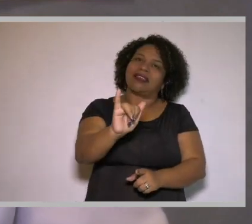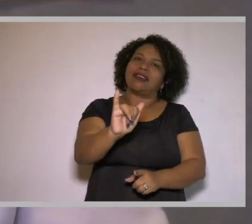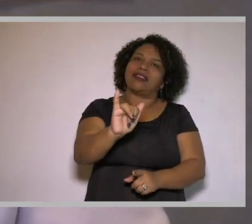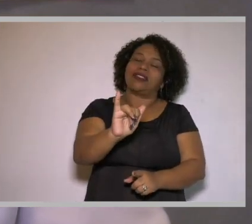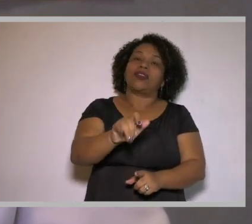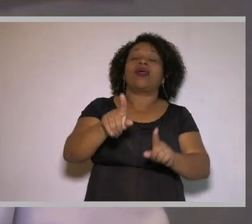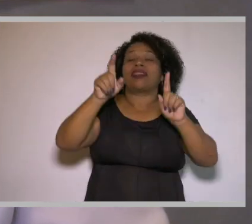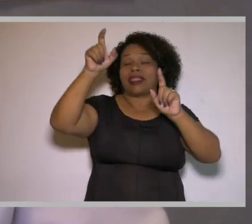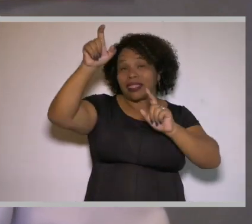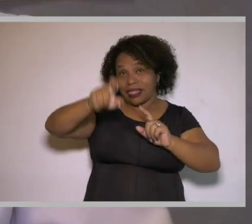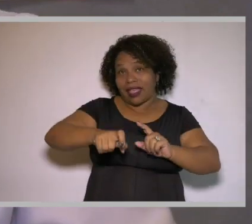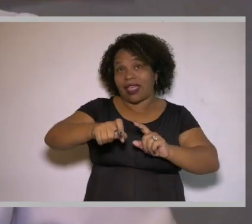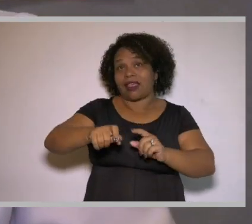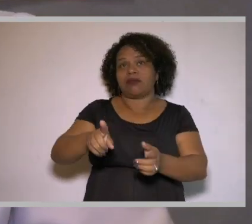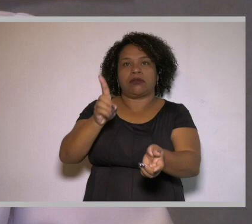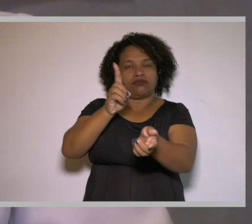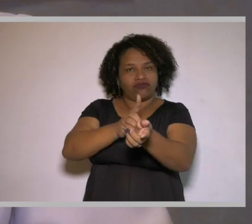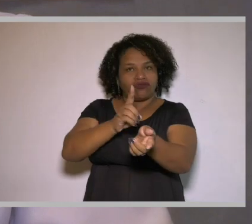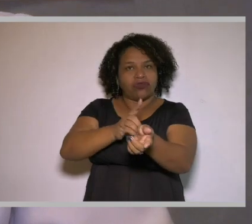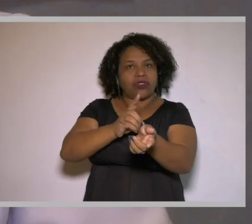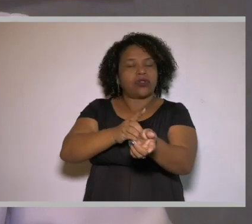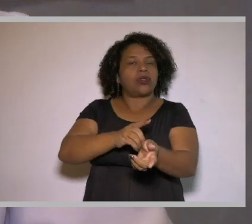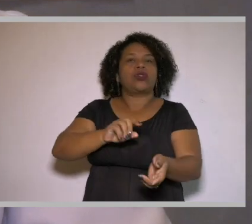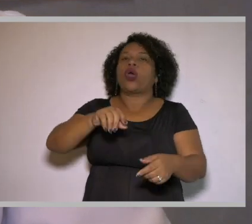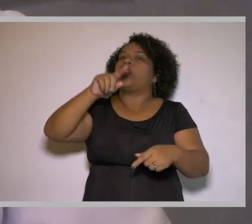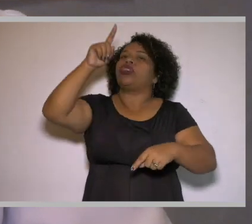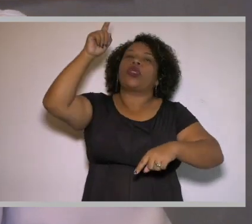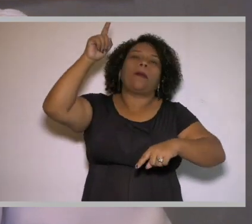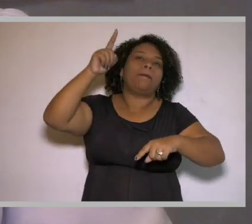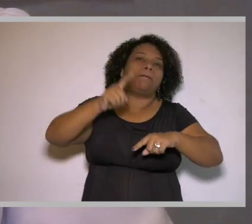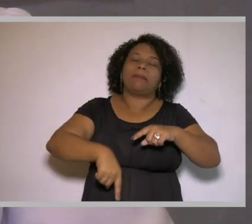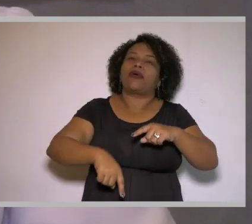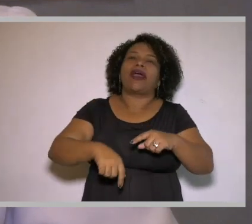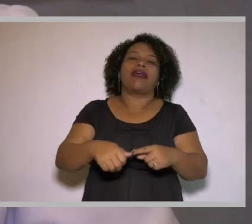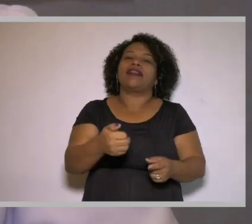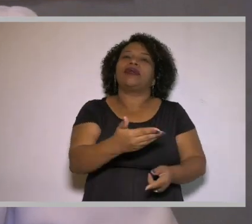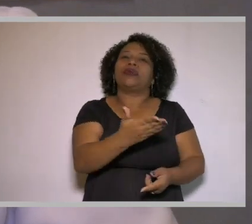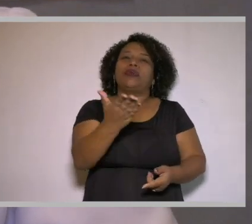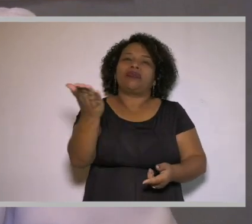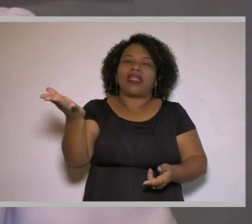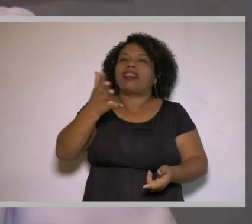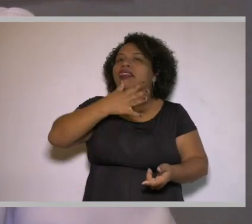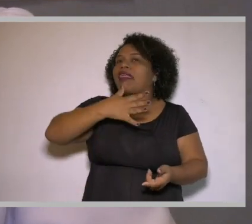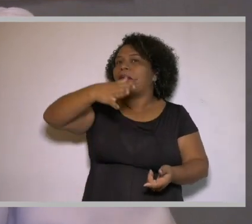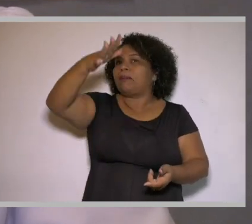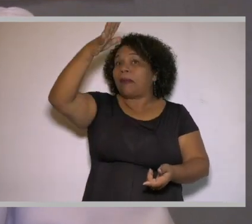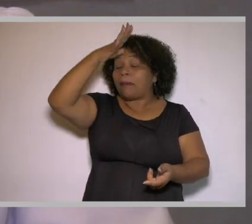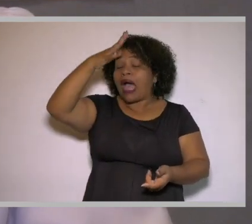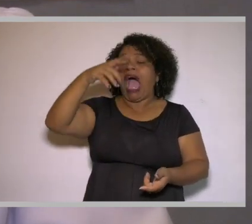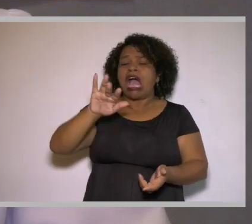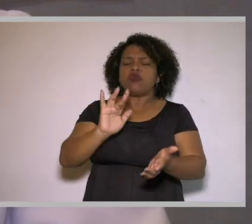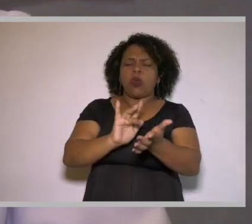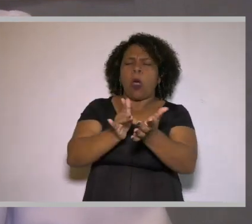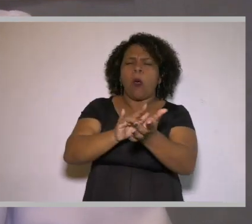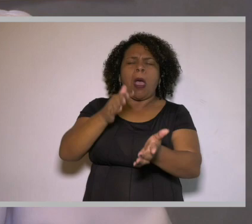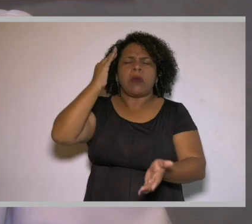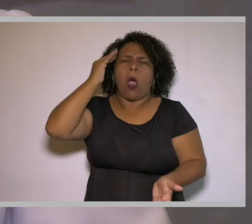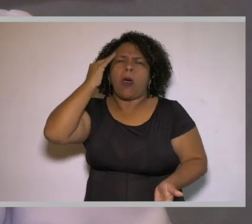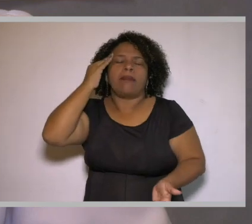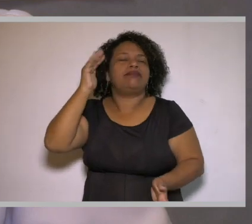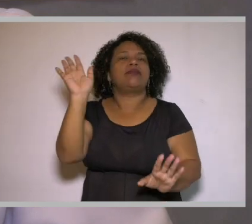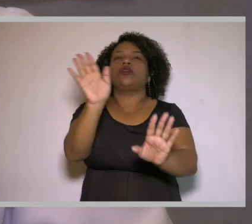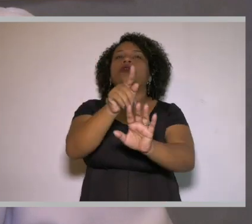muchas ocasiones se queda el médico general, incluso el médico de familia con el paciente. Y es importante que vea un especialista, que